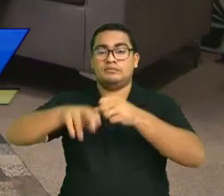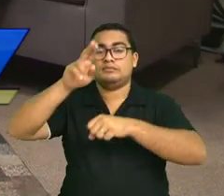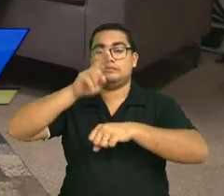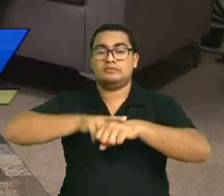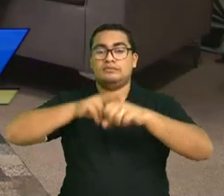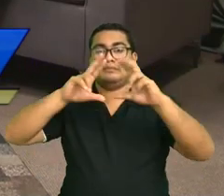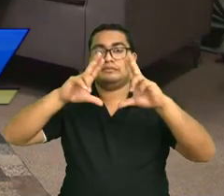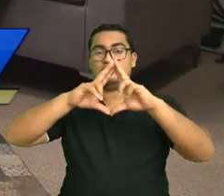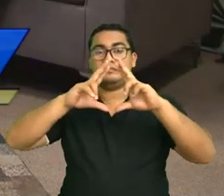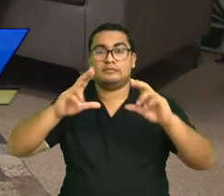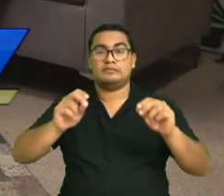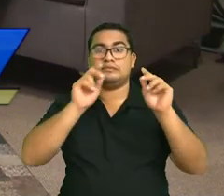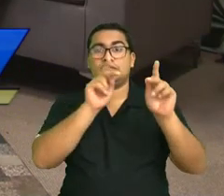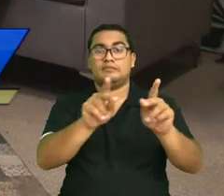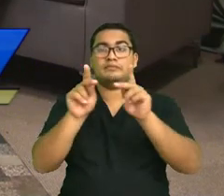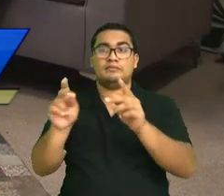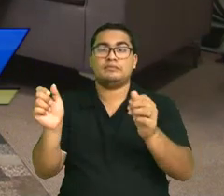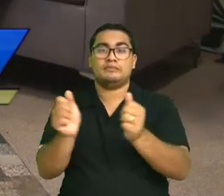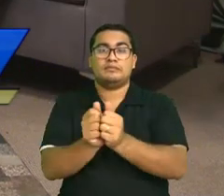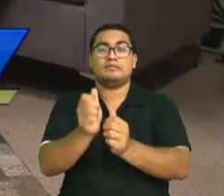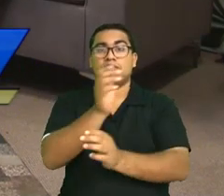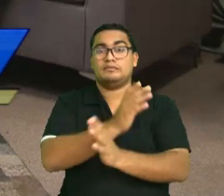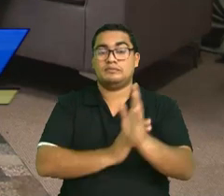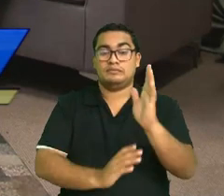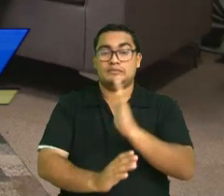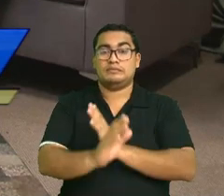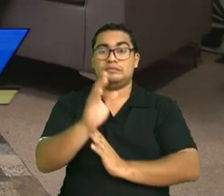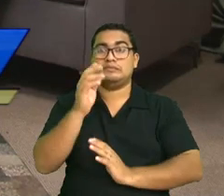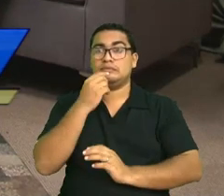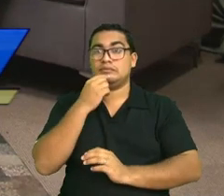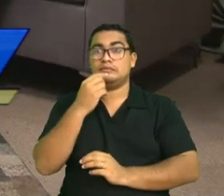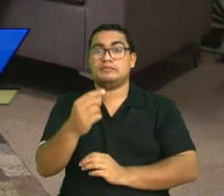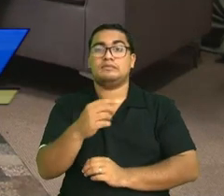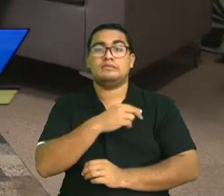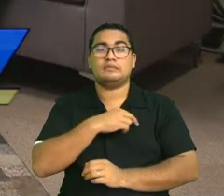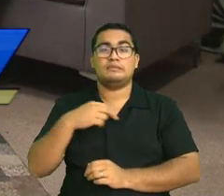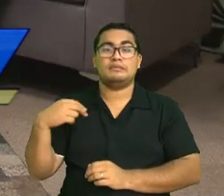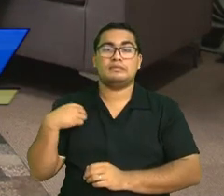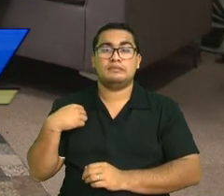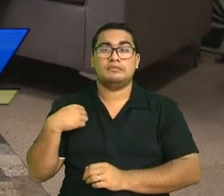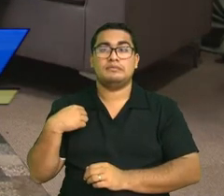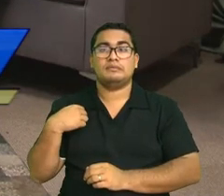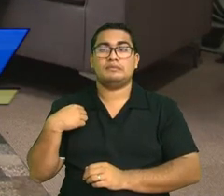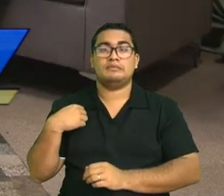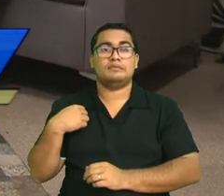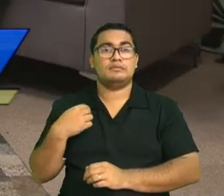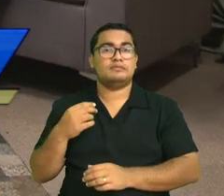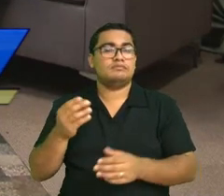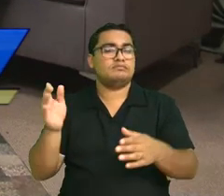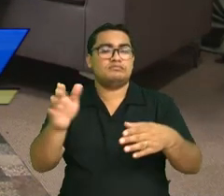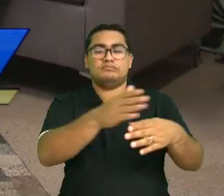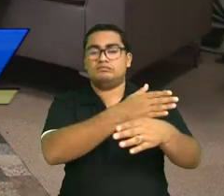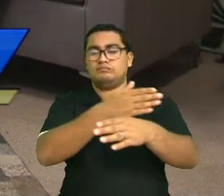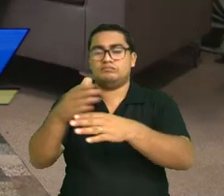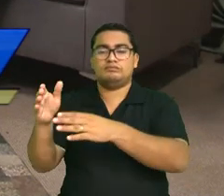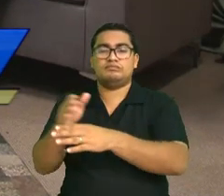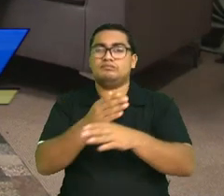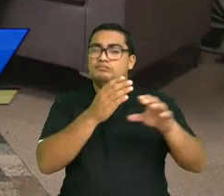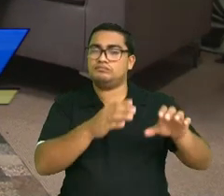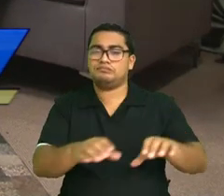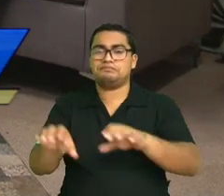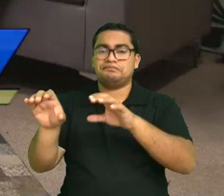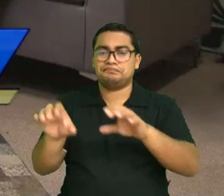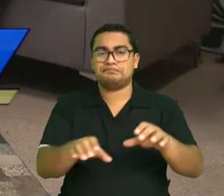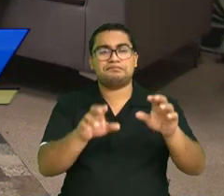semana anterior han estado desarrollando una cantidad de actividades, de encuentros,